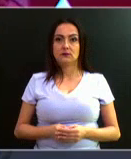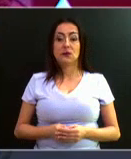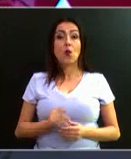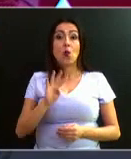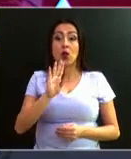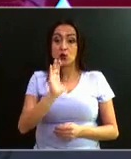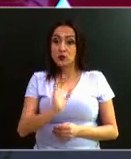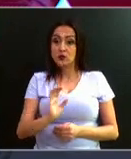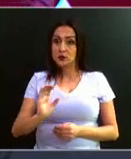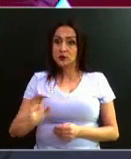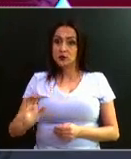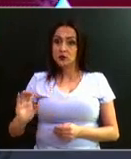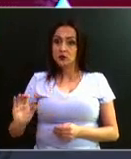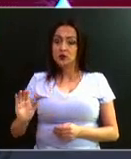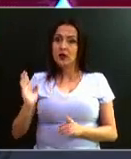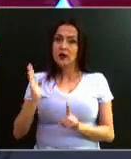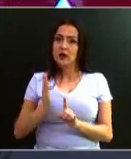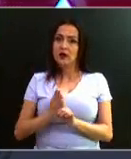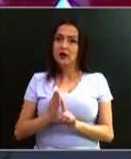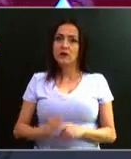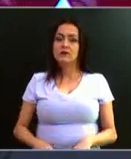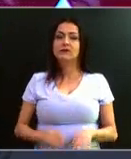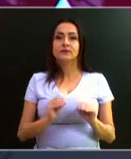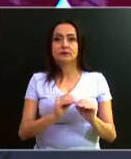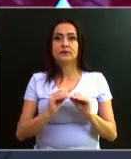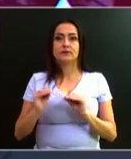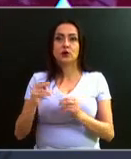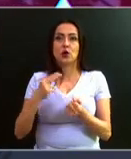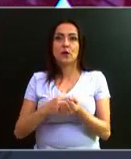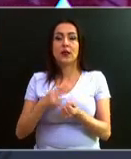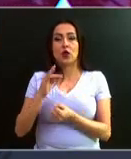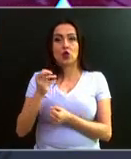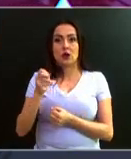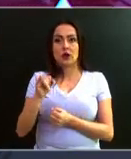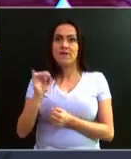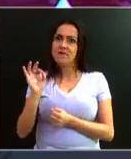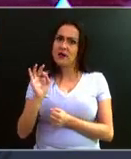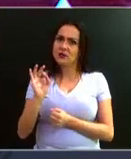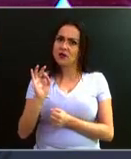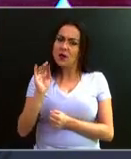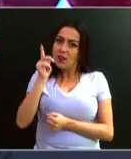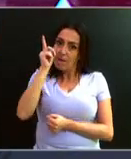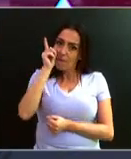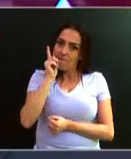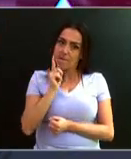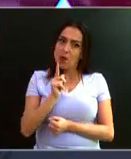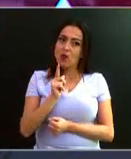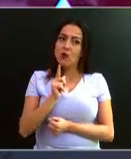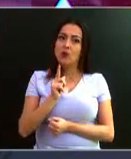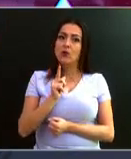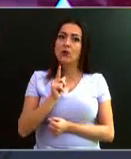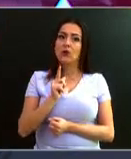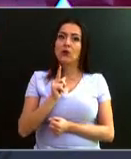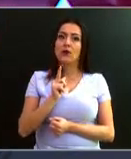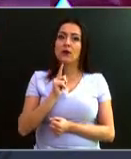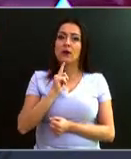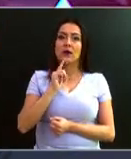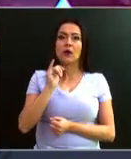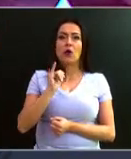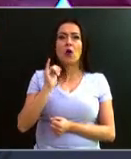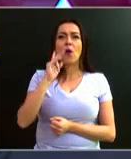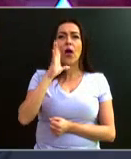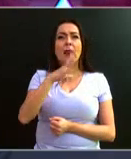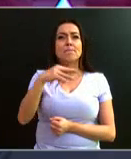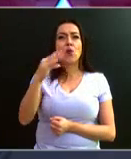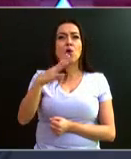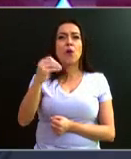4 niños resultaron heridos y trasladados al Hospital Tony Facio en Limón, luego de que la atracción conocida como